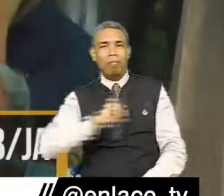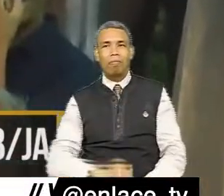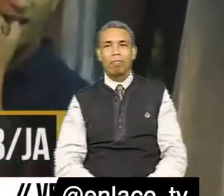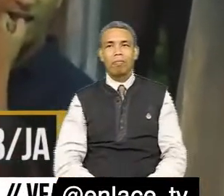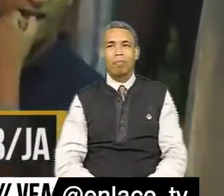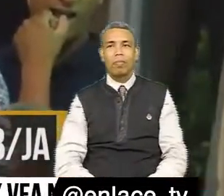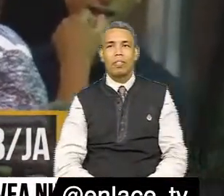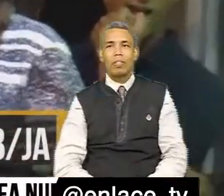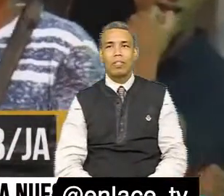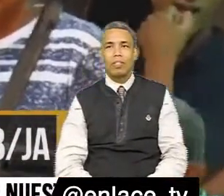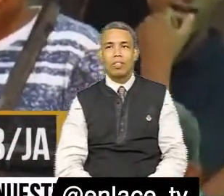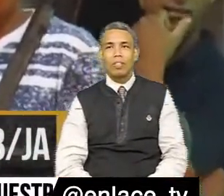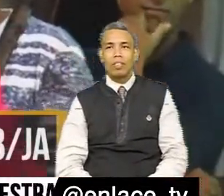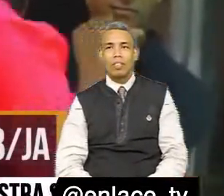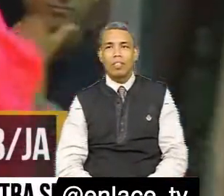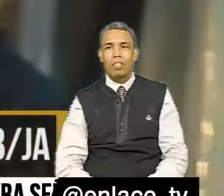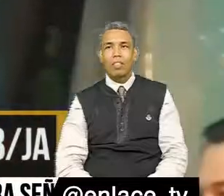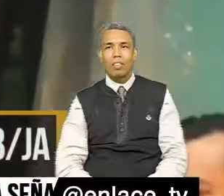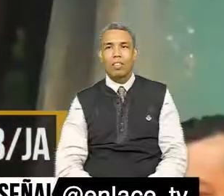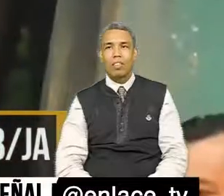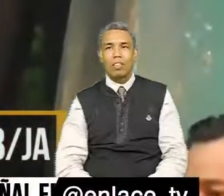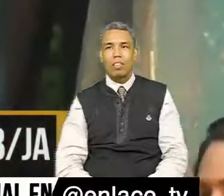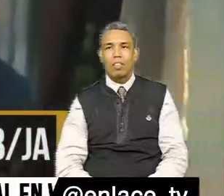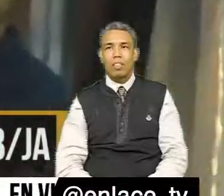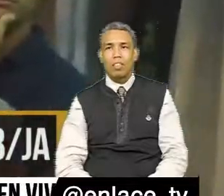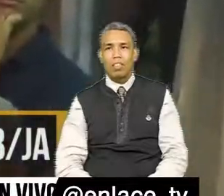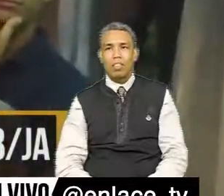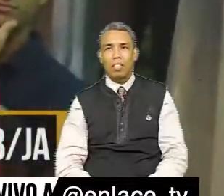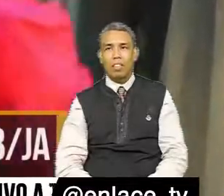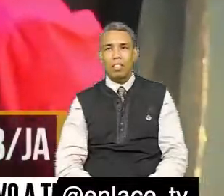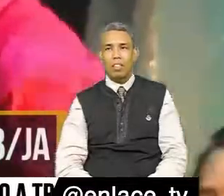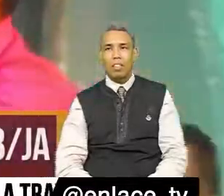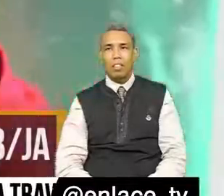en esta competencia yo esperaba